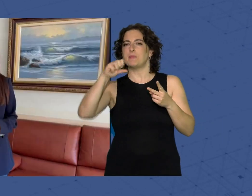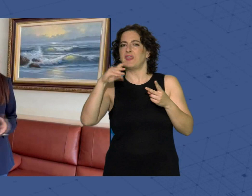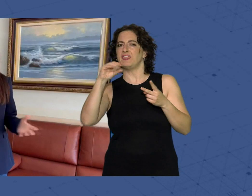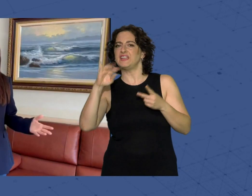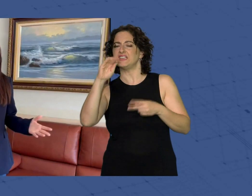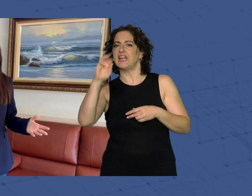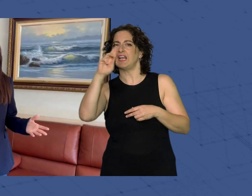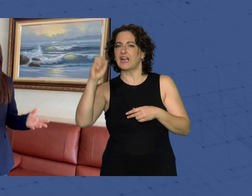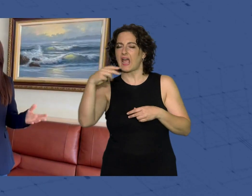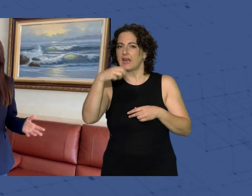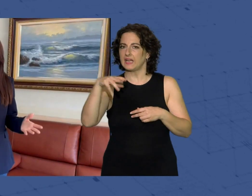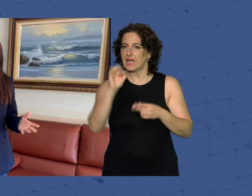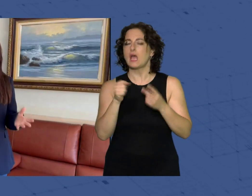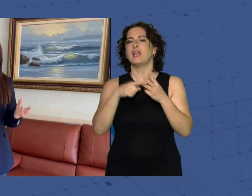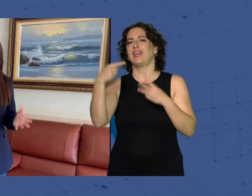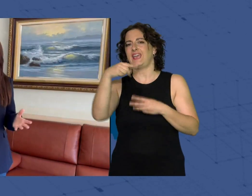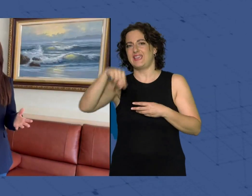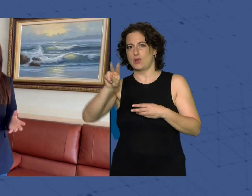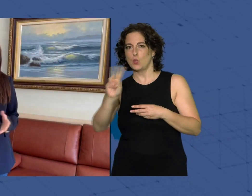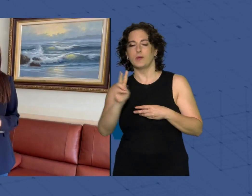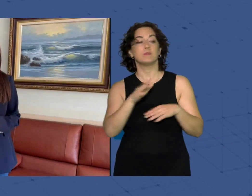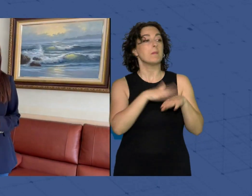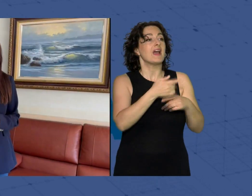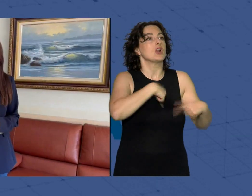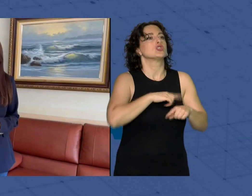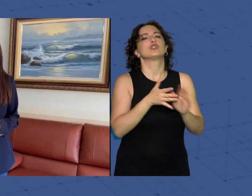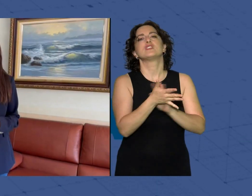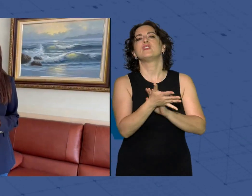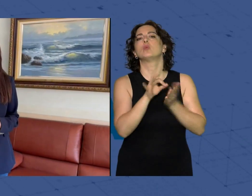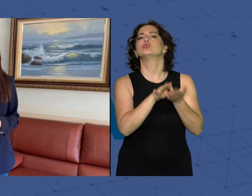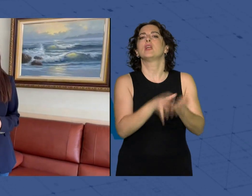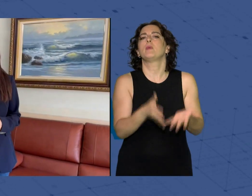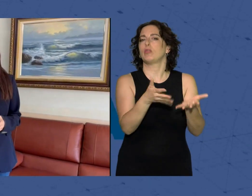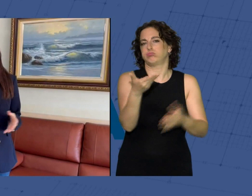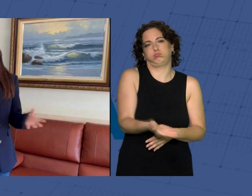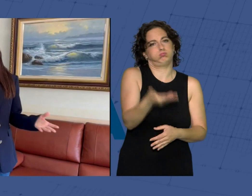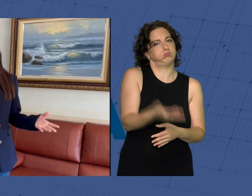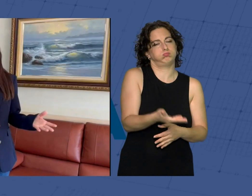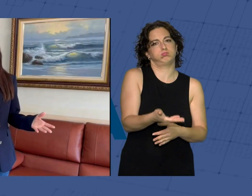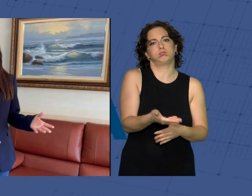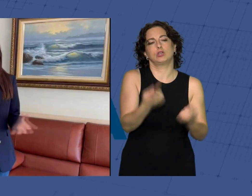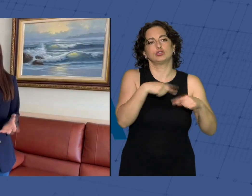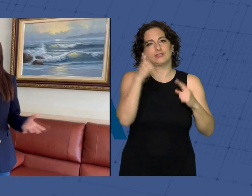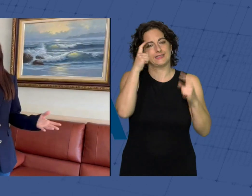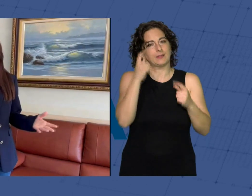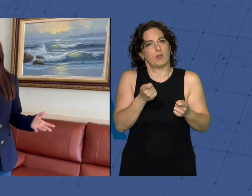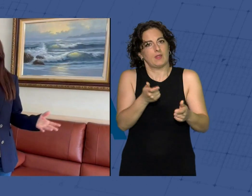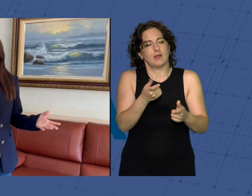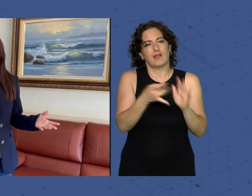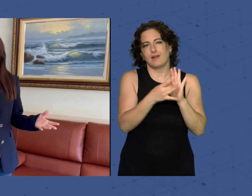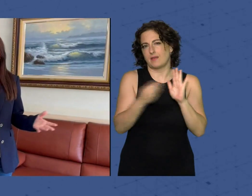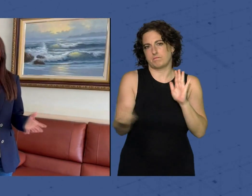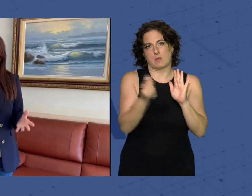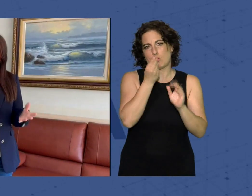Realmente para nosotros supone un servicio esencial que intentamos darlo con la mayor calidad